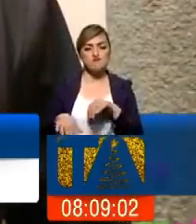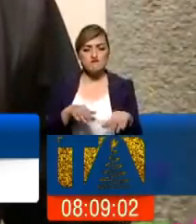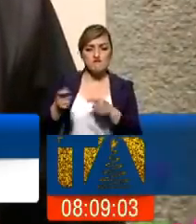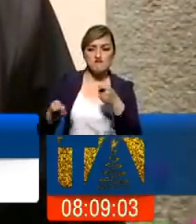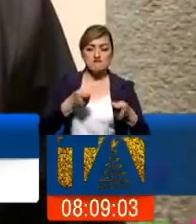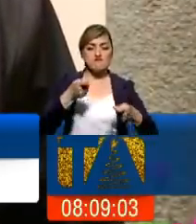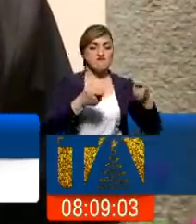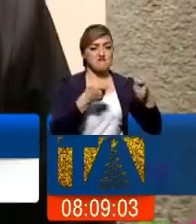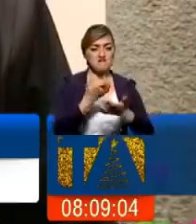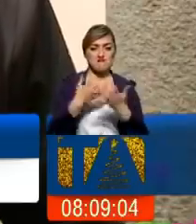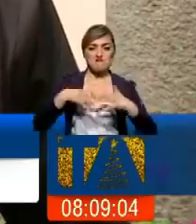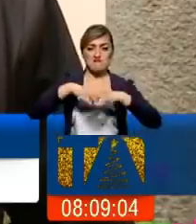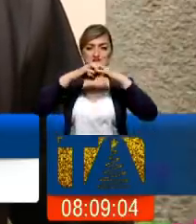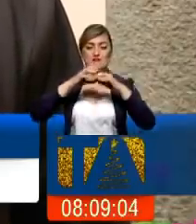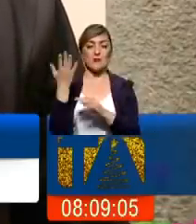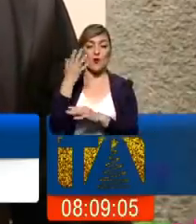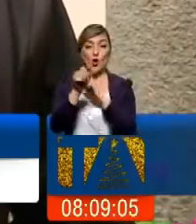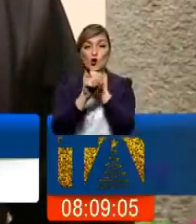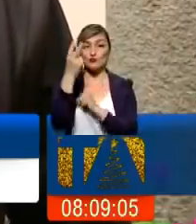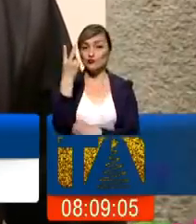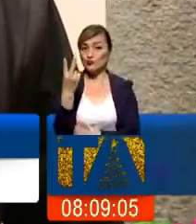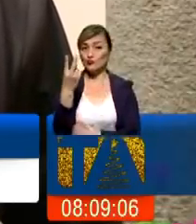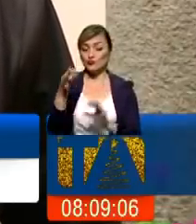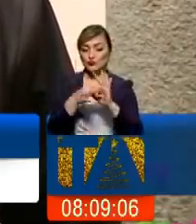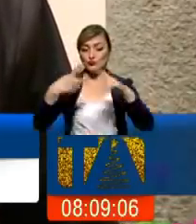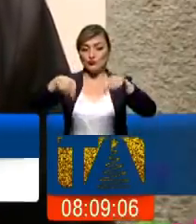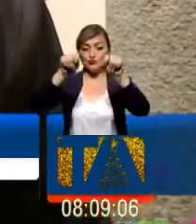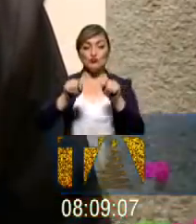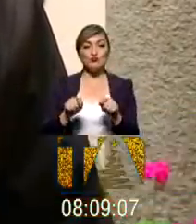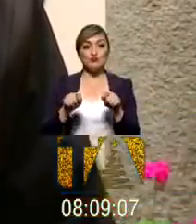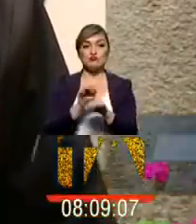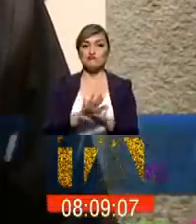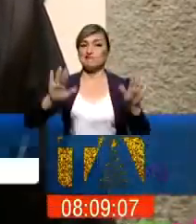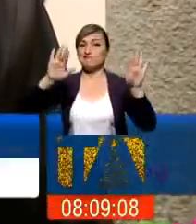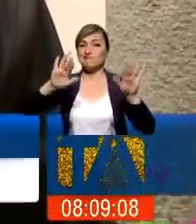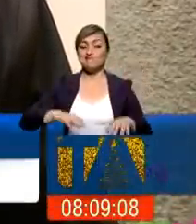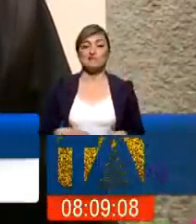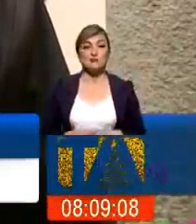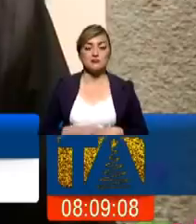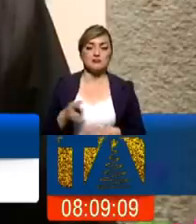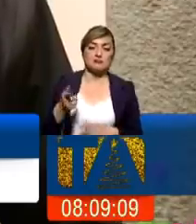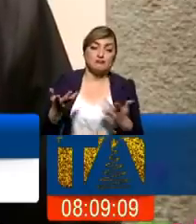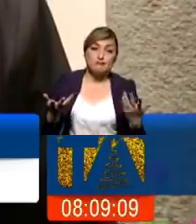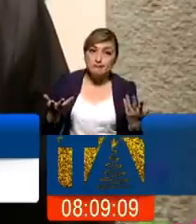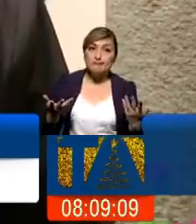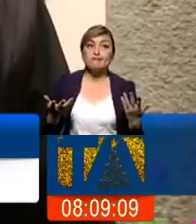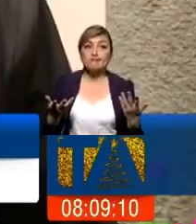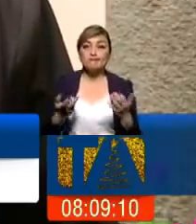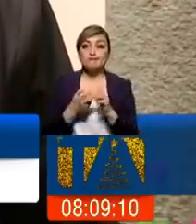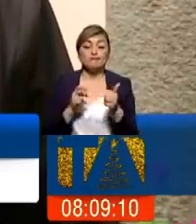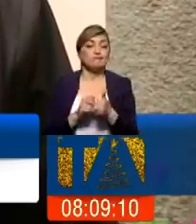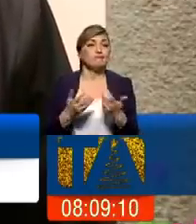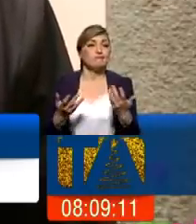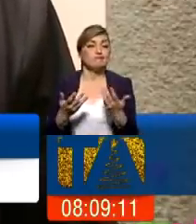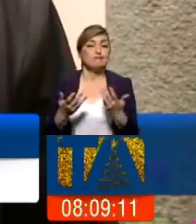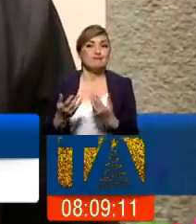comercial. Lastimosamente, hace unos 2 años, el convenio de Quito Turismo fue finiquitado. Y ahí es donde aparece el problema principal, porque a